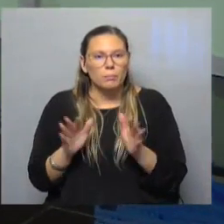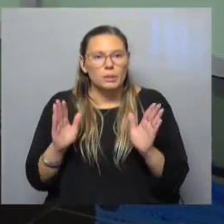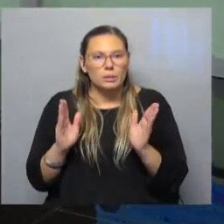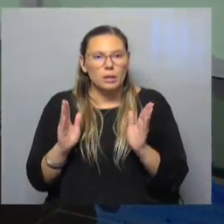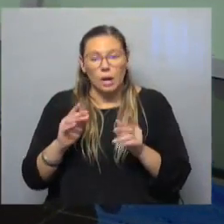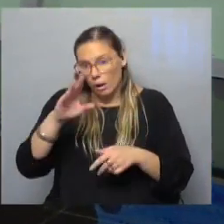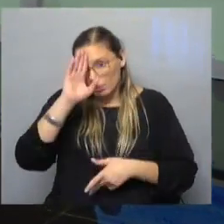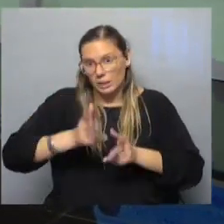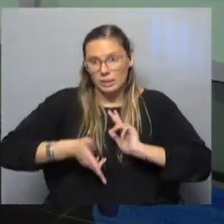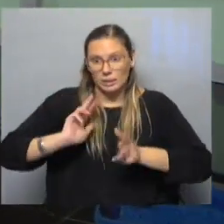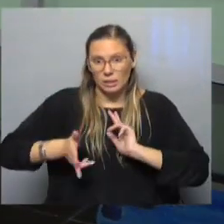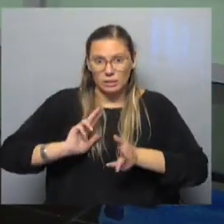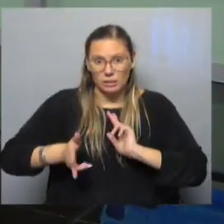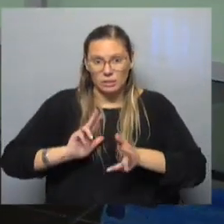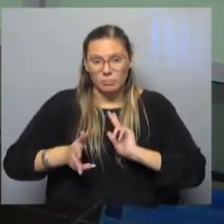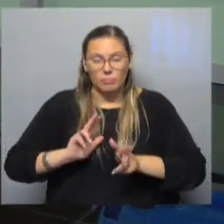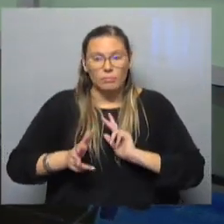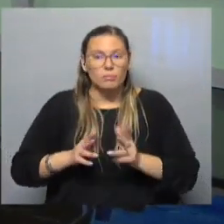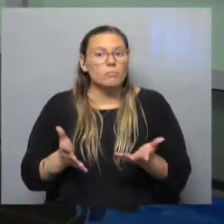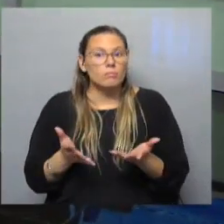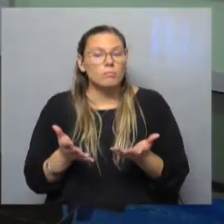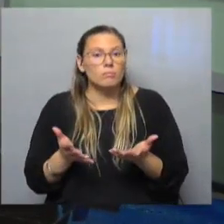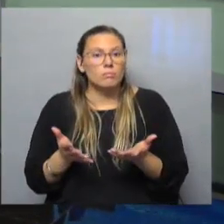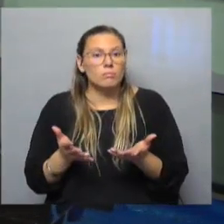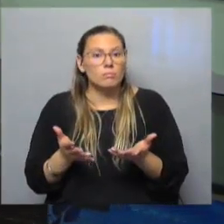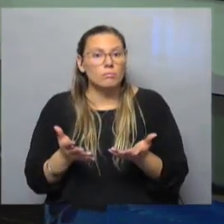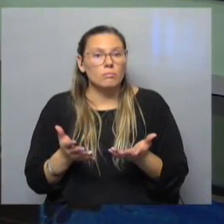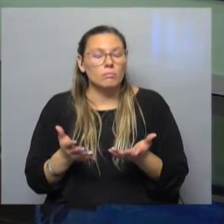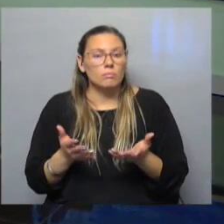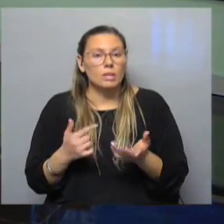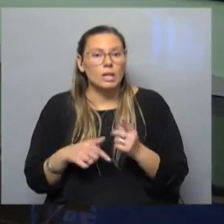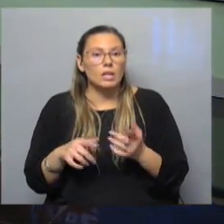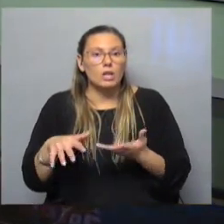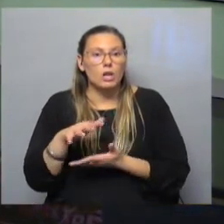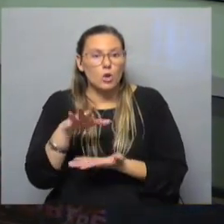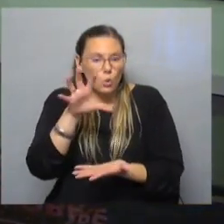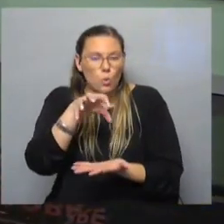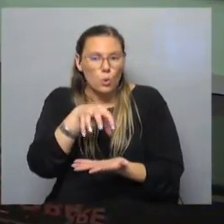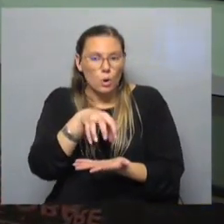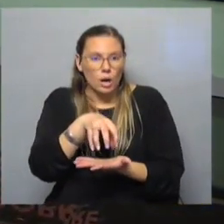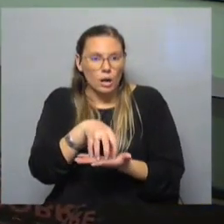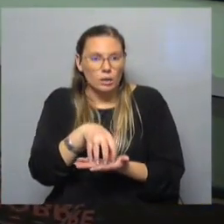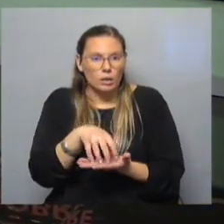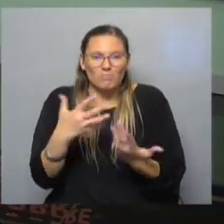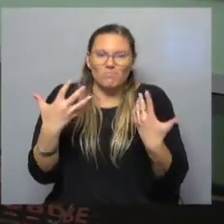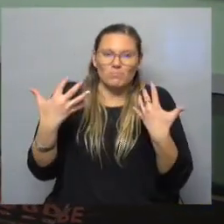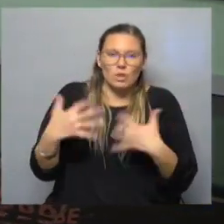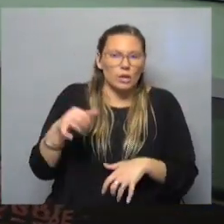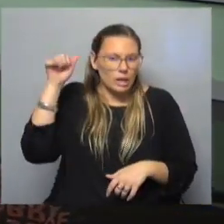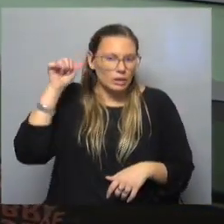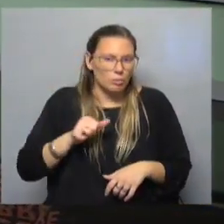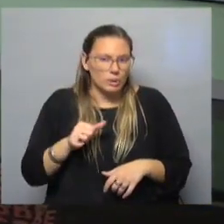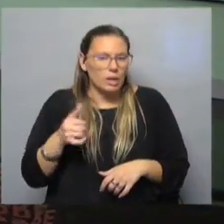estudiar lengua de señas, ¿no? Y en el lugar era como que... Y ella no querían que te operaras,